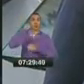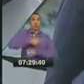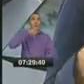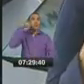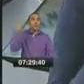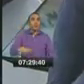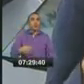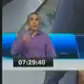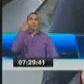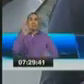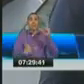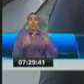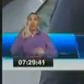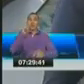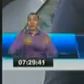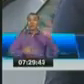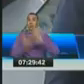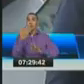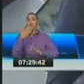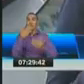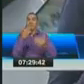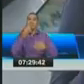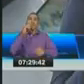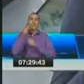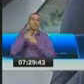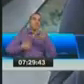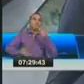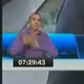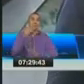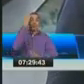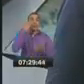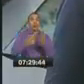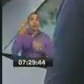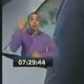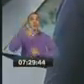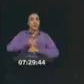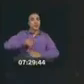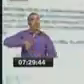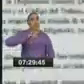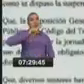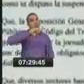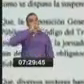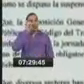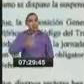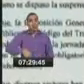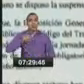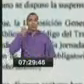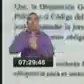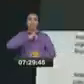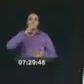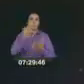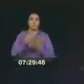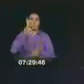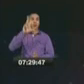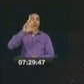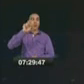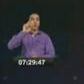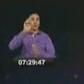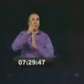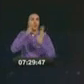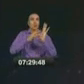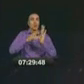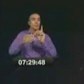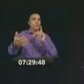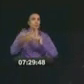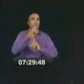feriado, la gente que no iba a salir sale, porque generalmente tienes un día de ida y un día de vuelta. La jornada laboral suspendida del 30 de abril se recuperará